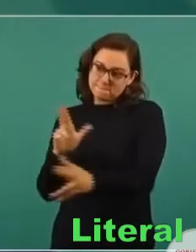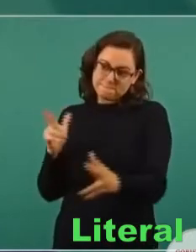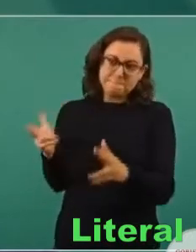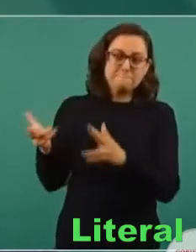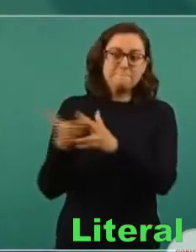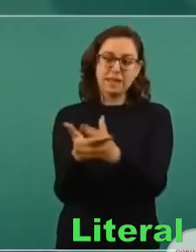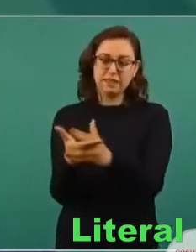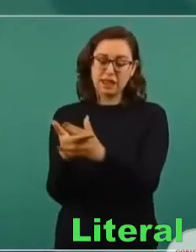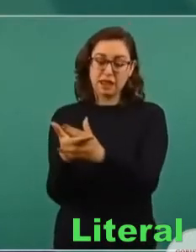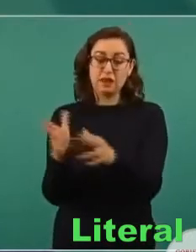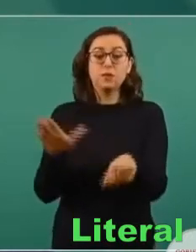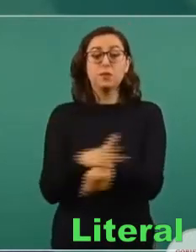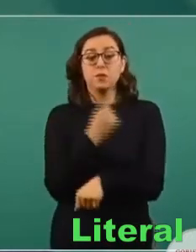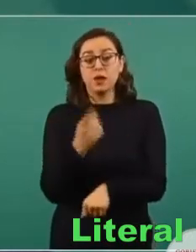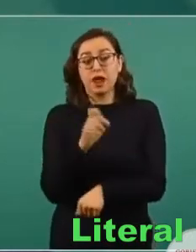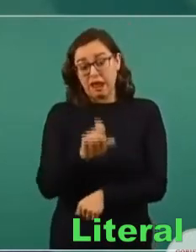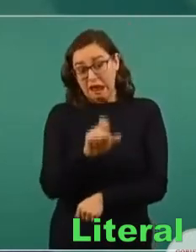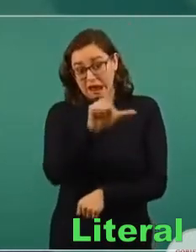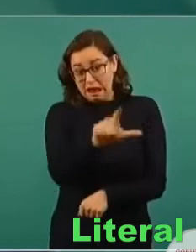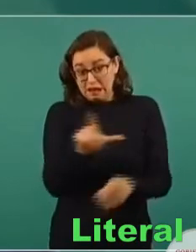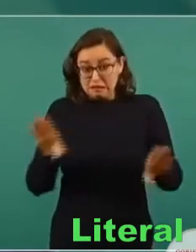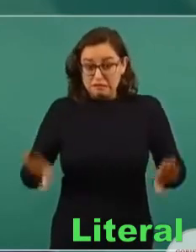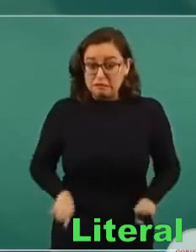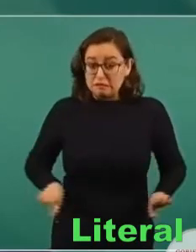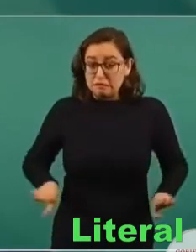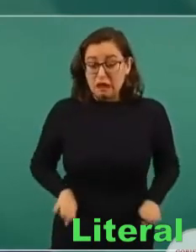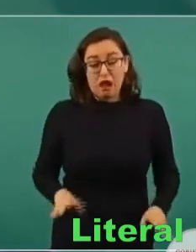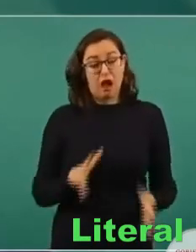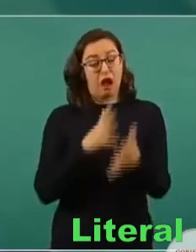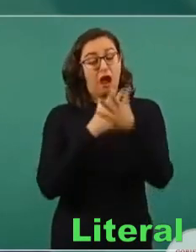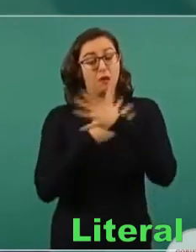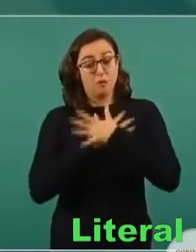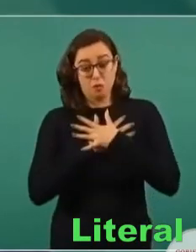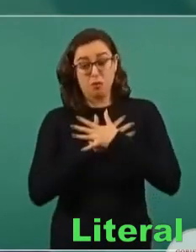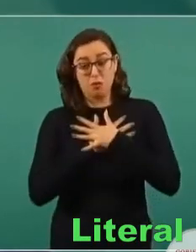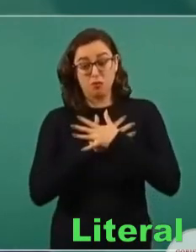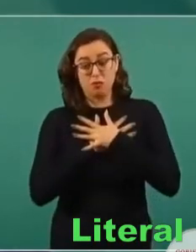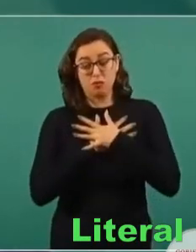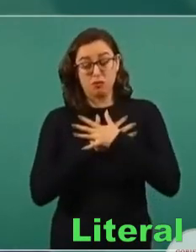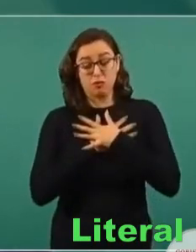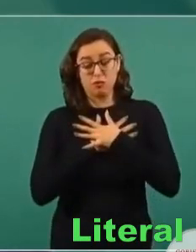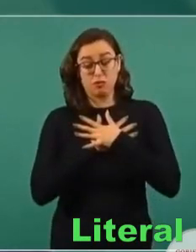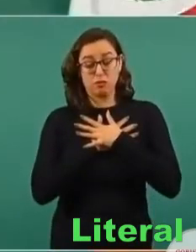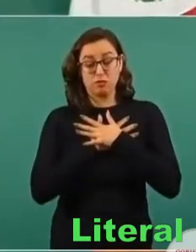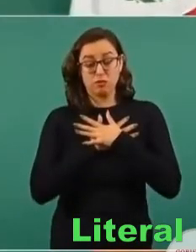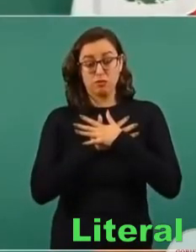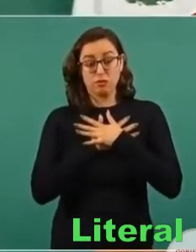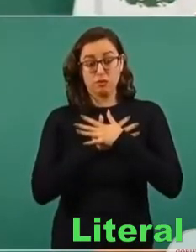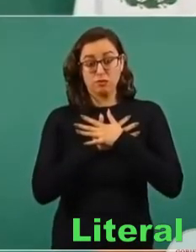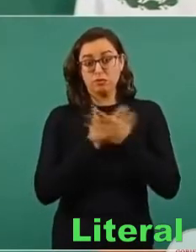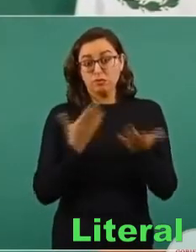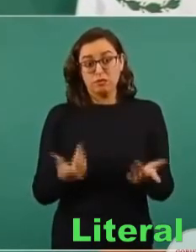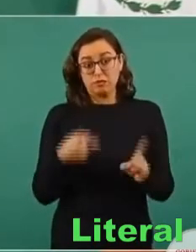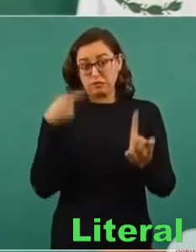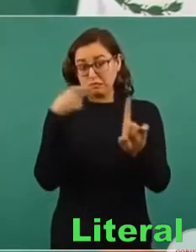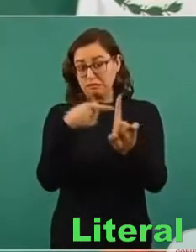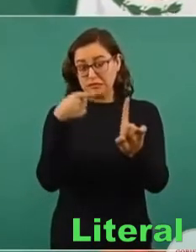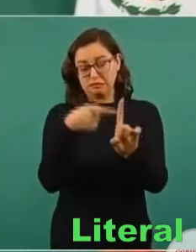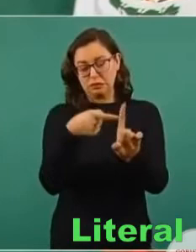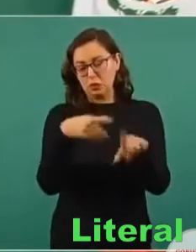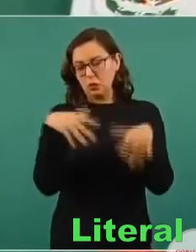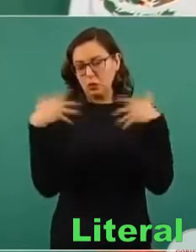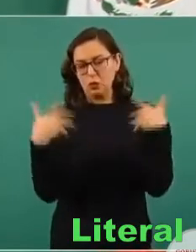profesaba un profundo